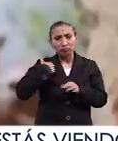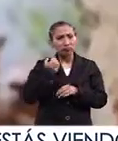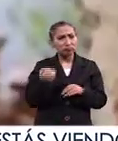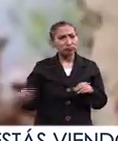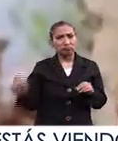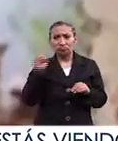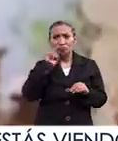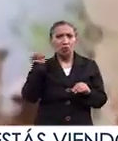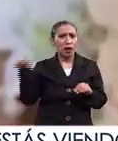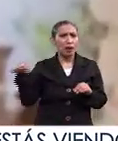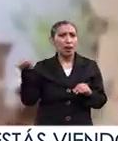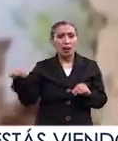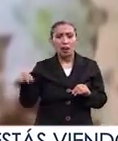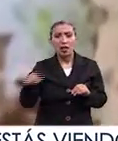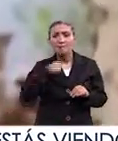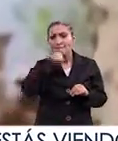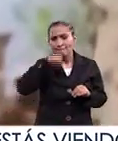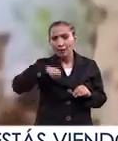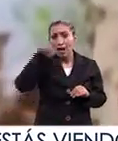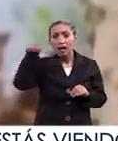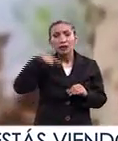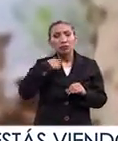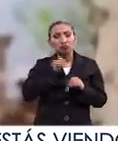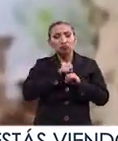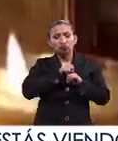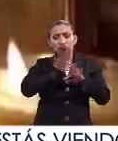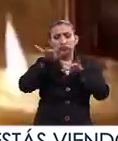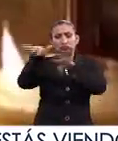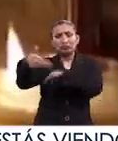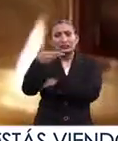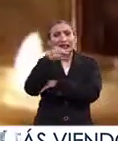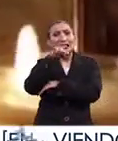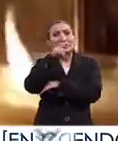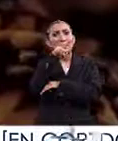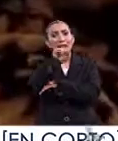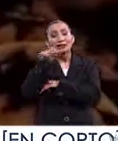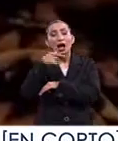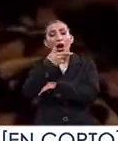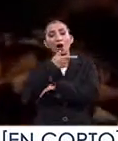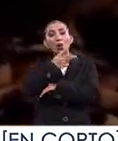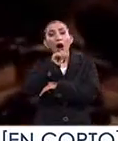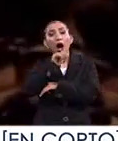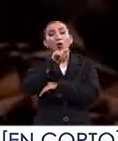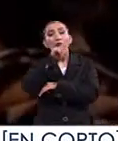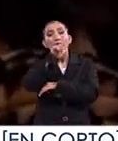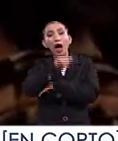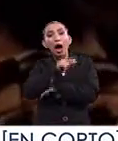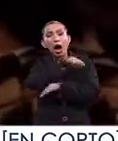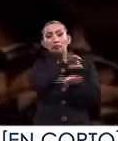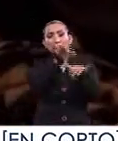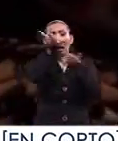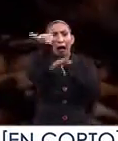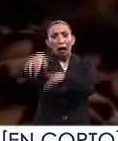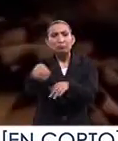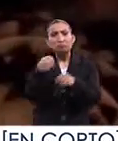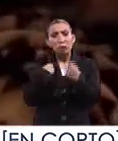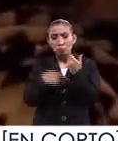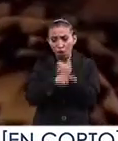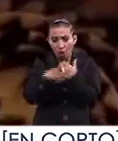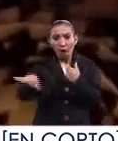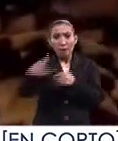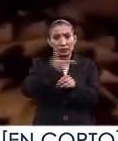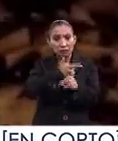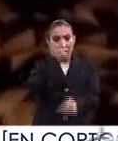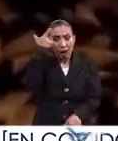muy famosa. Ella provocó un éxodo de hippies, ¿no?, a Huautla, que provocó problemas